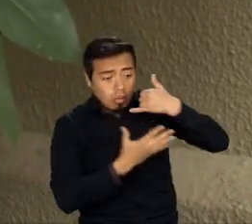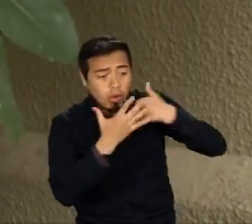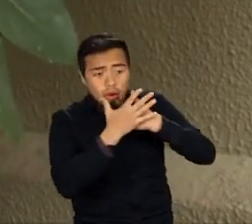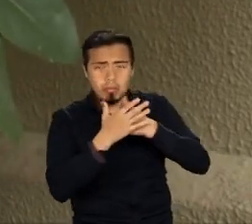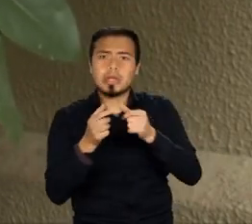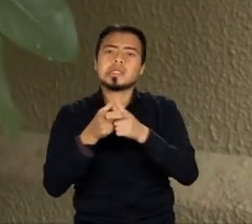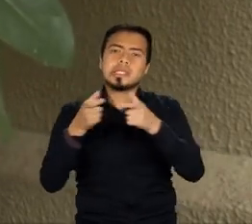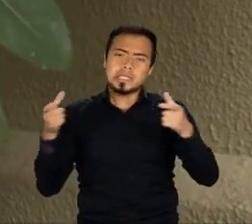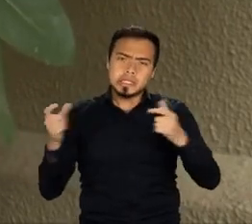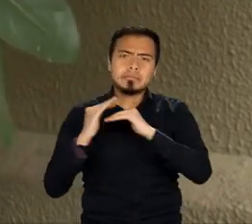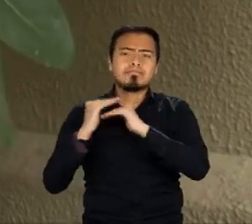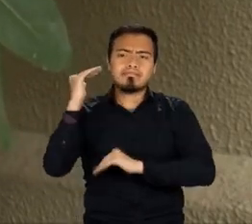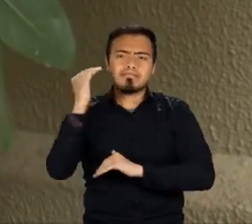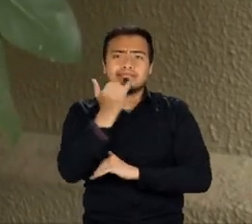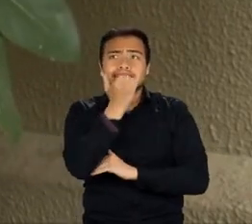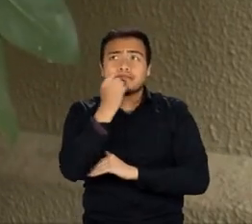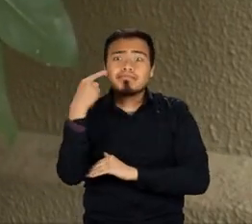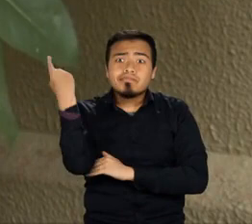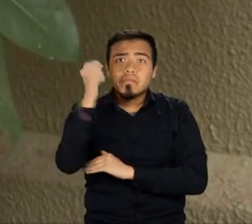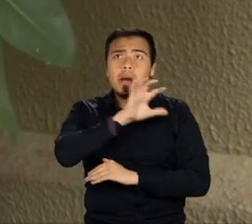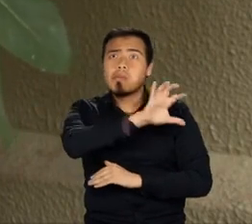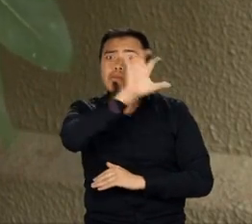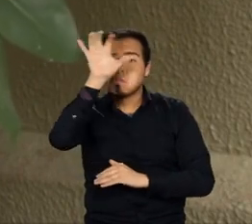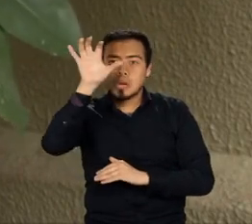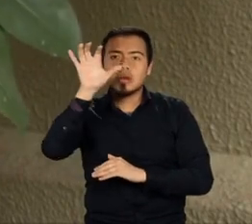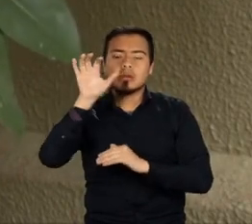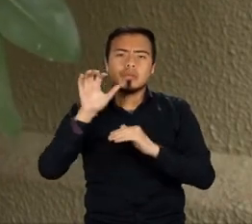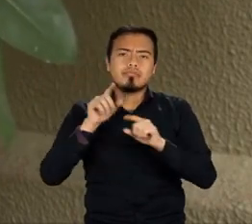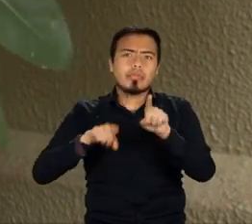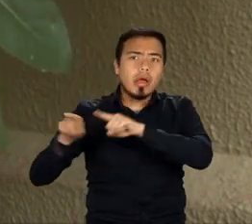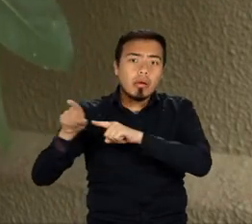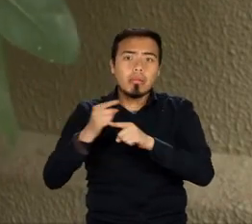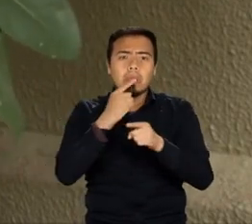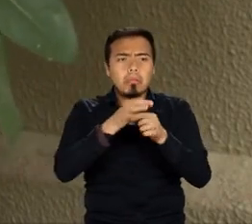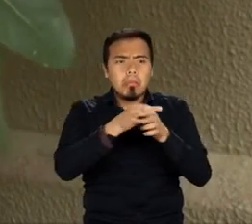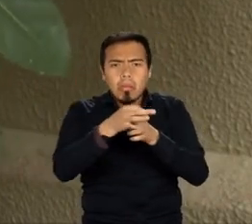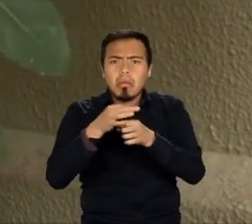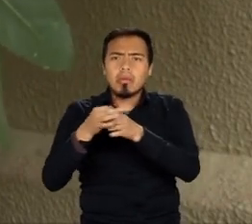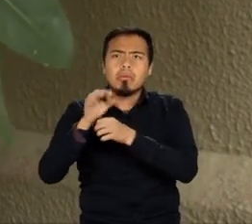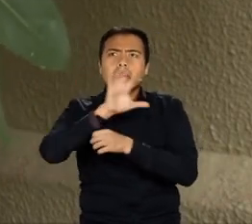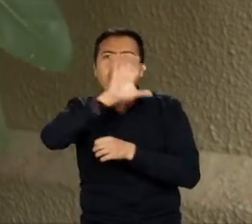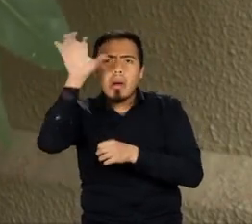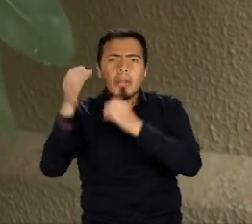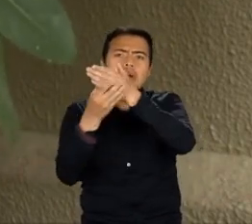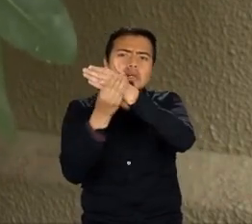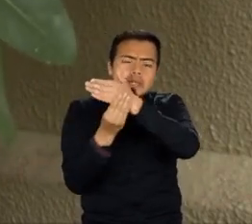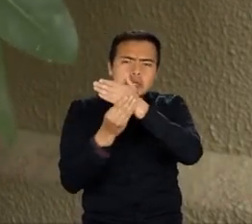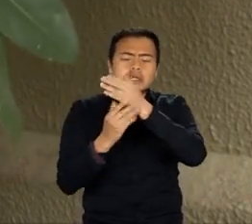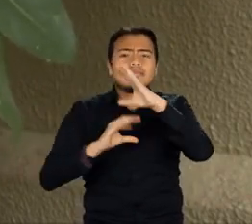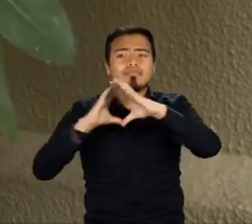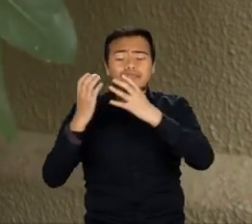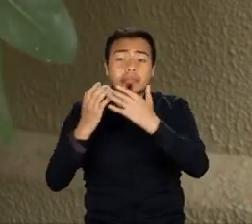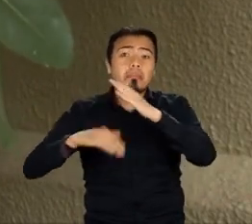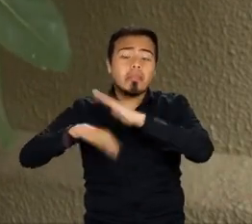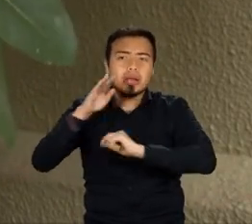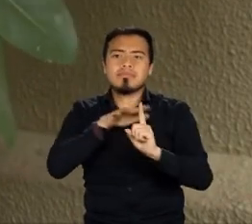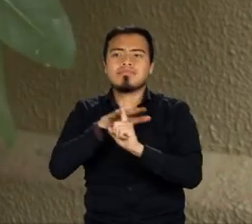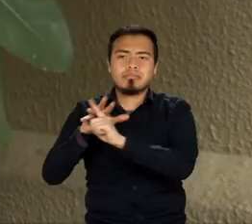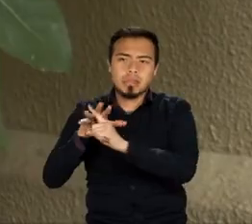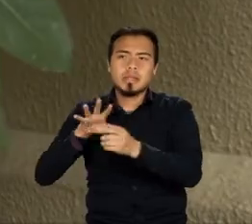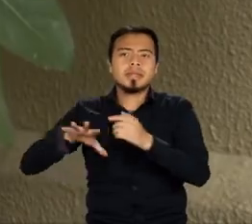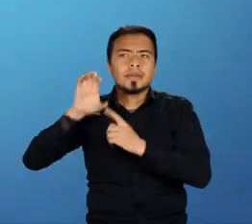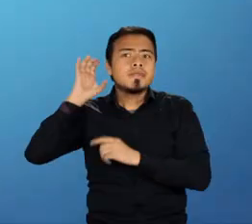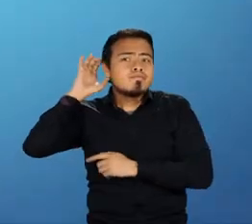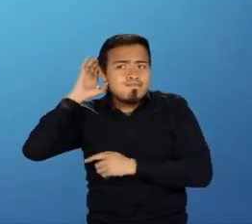alto, como para todos los países en vías de desarrollo y los países pobres. La mortalidad es mayor en los países pobres y en los países en